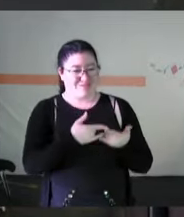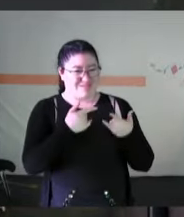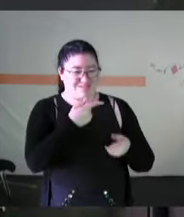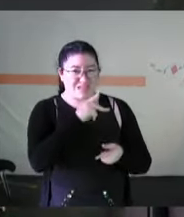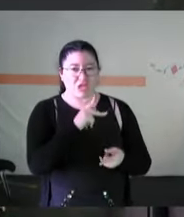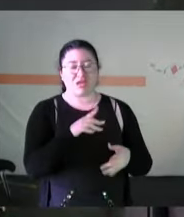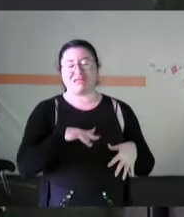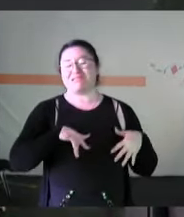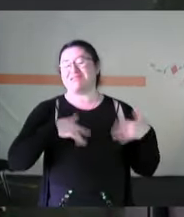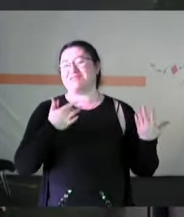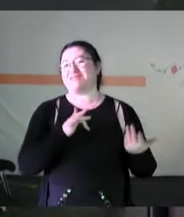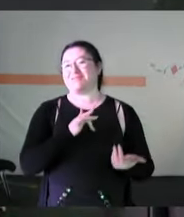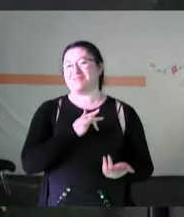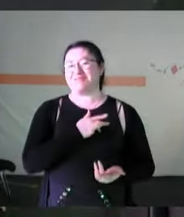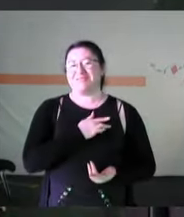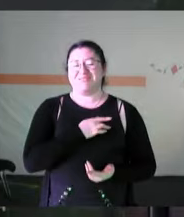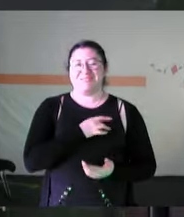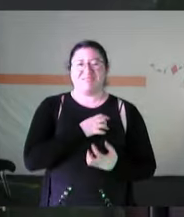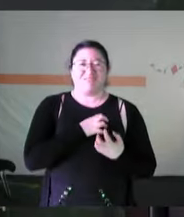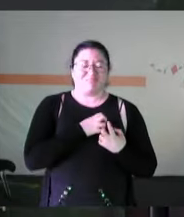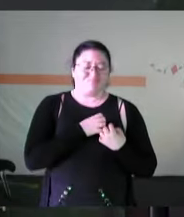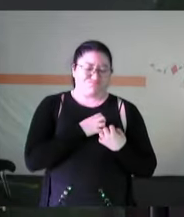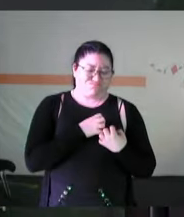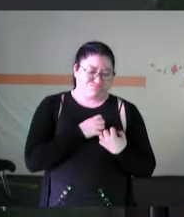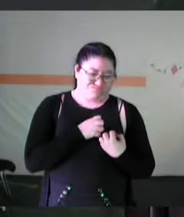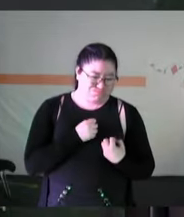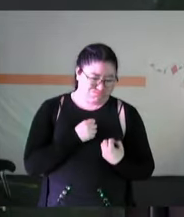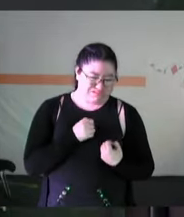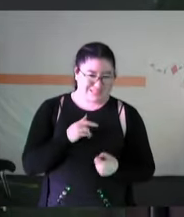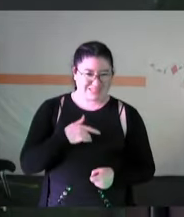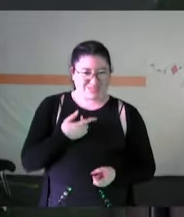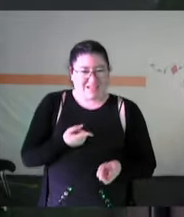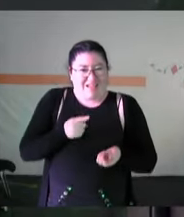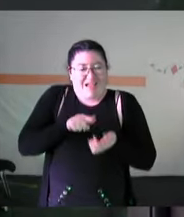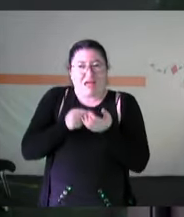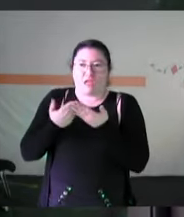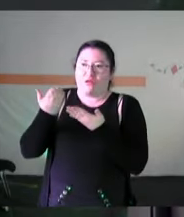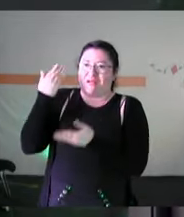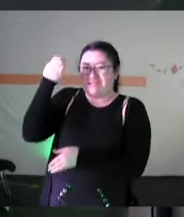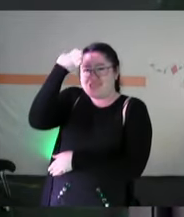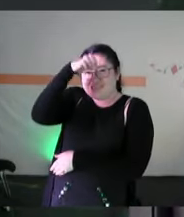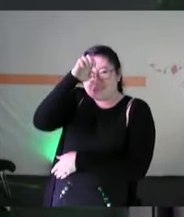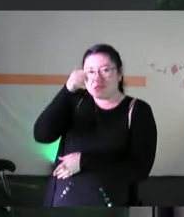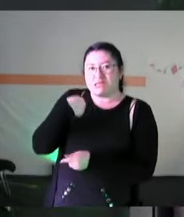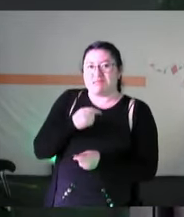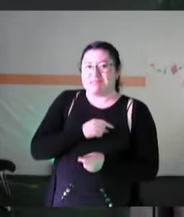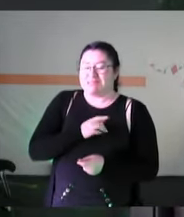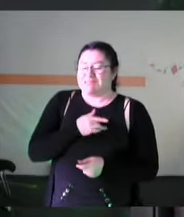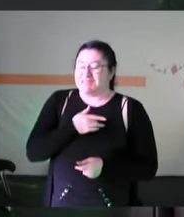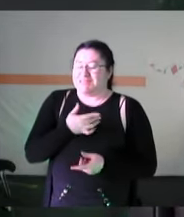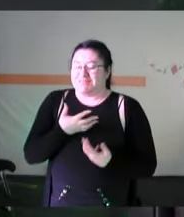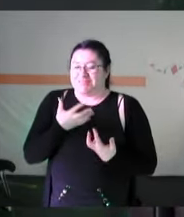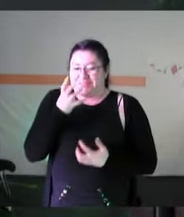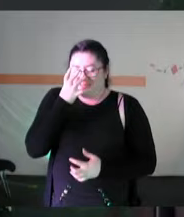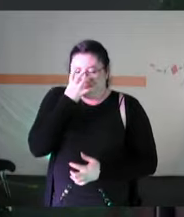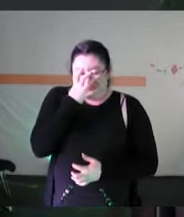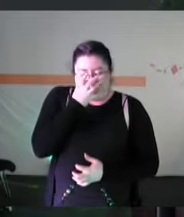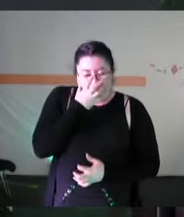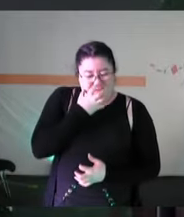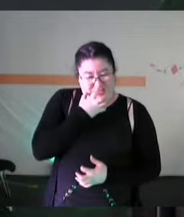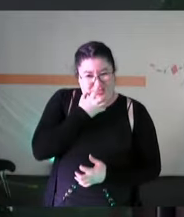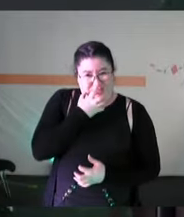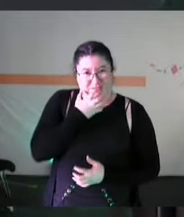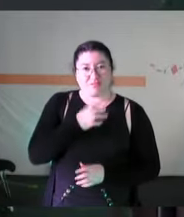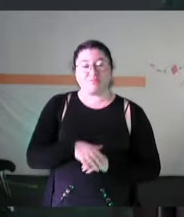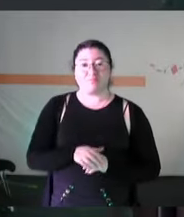el corazón, me abren muchas heridas personales y colectivas, pero creo que